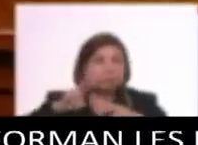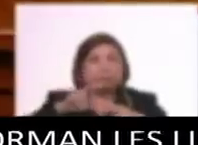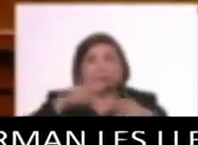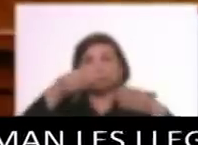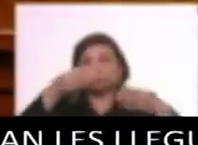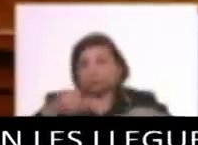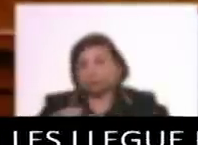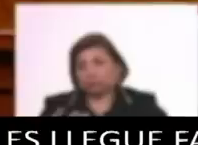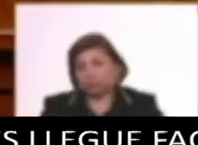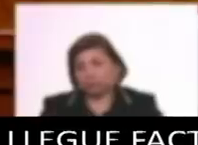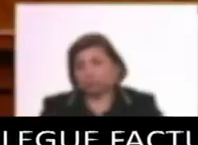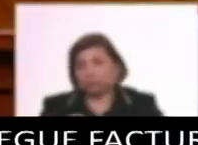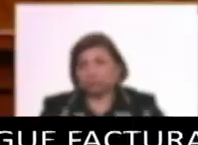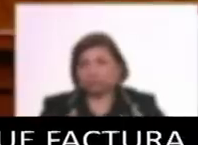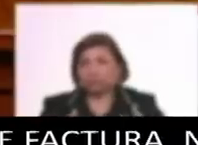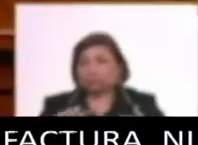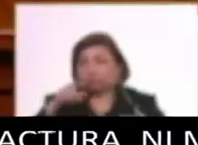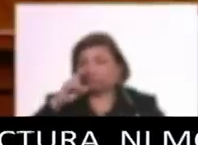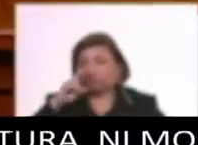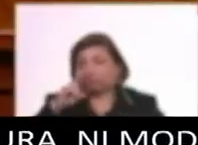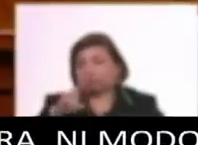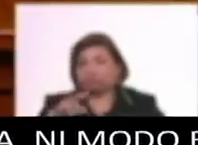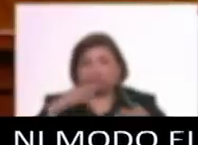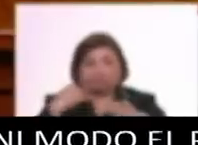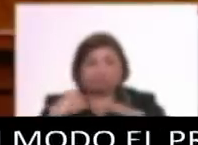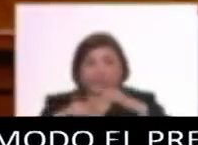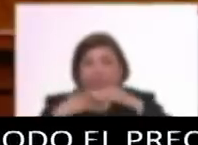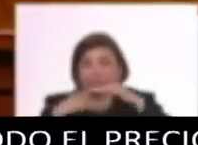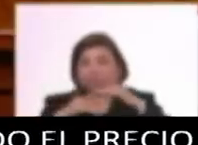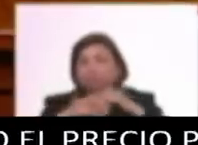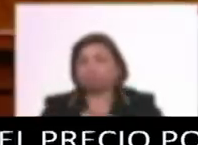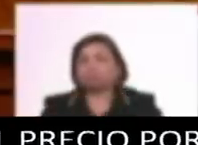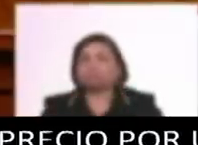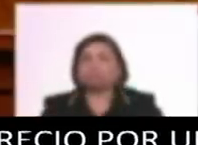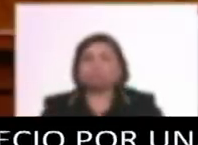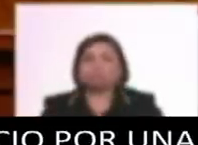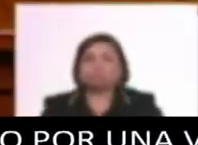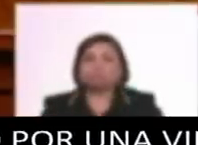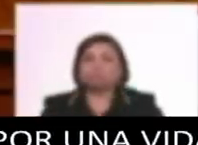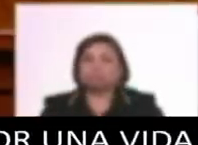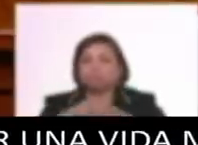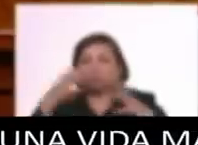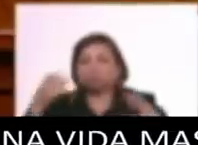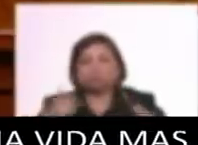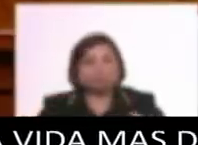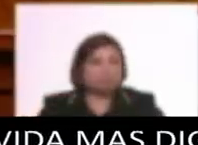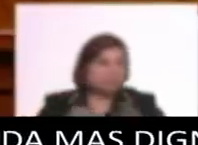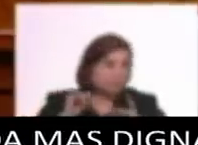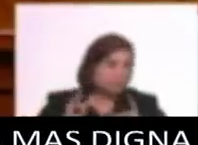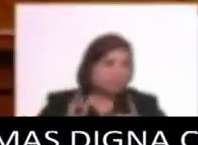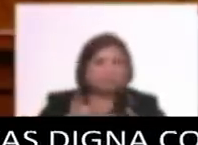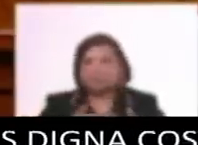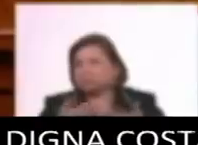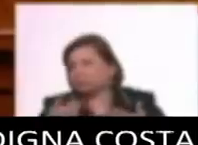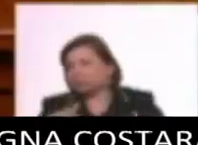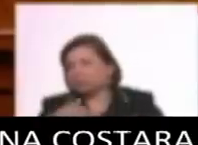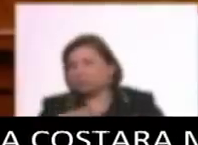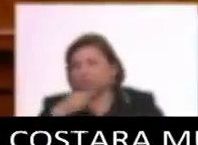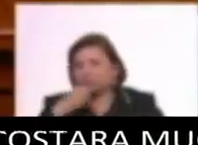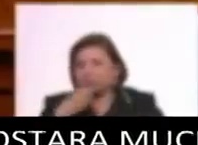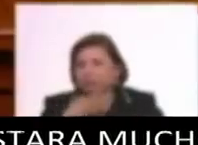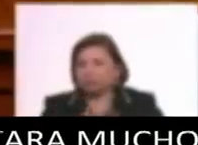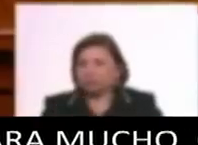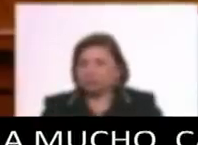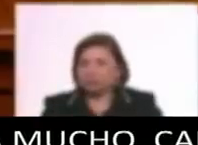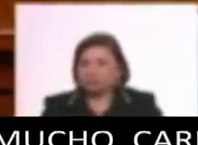todavía hay algo más arriba que podría determinar en algún momento dado los congresistas de Perú? No,